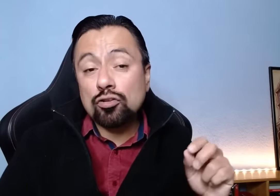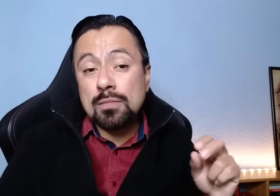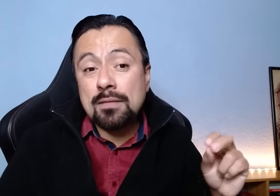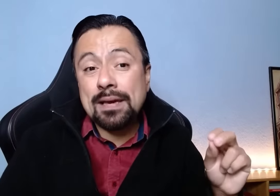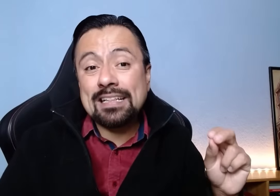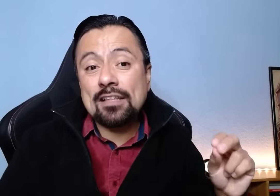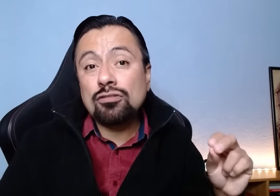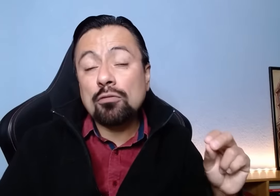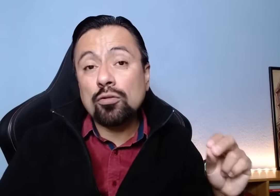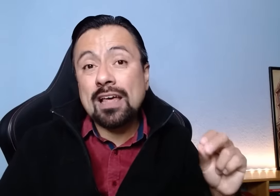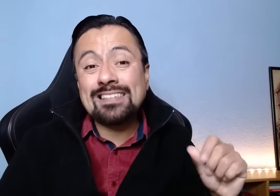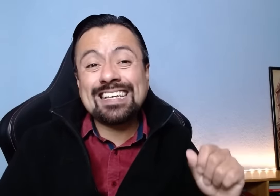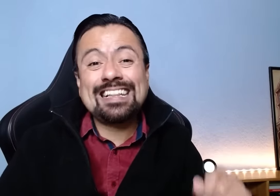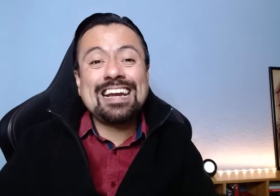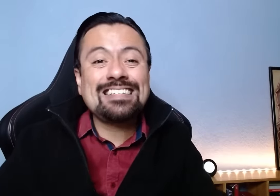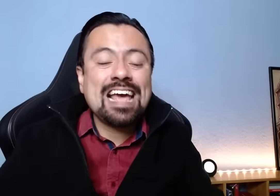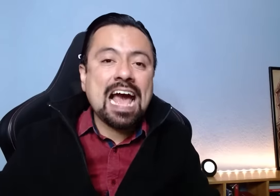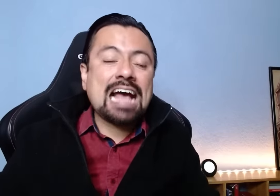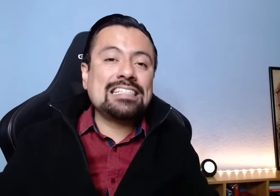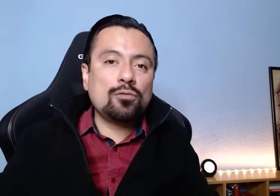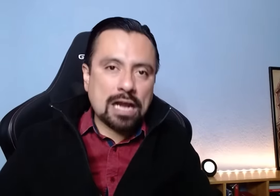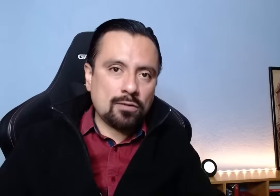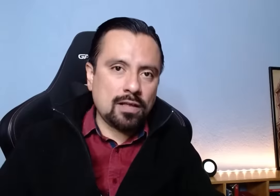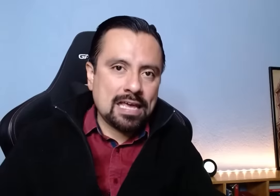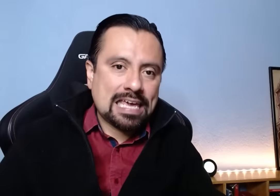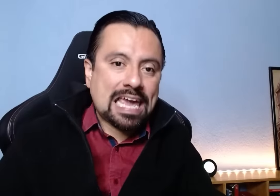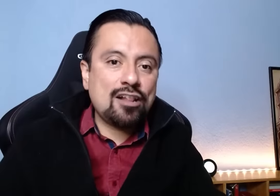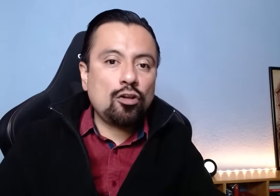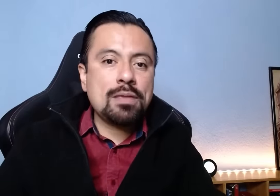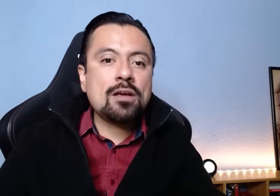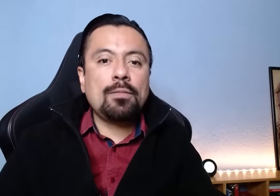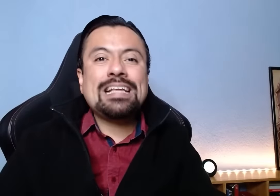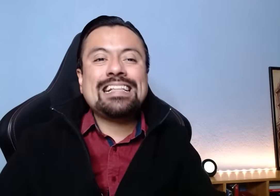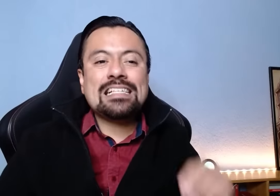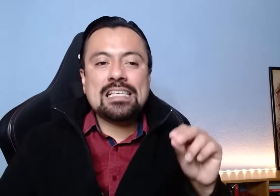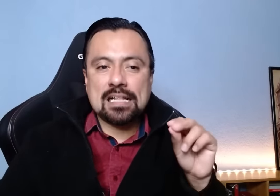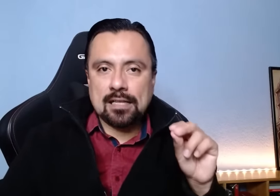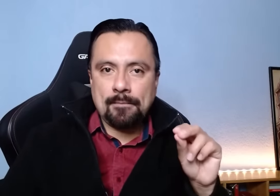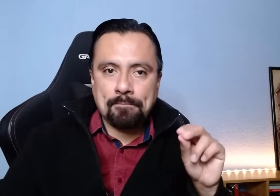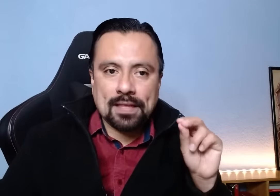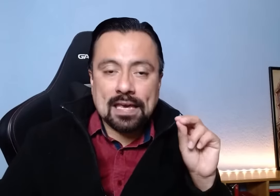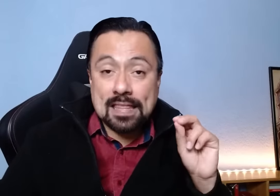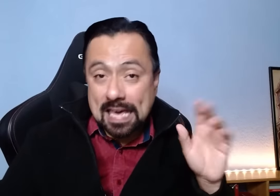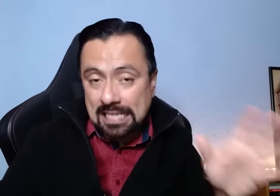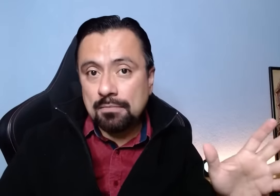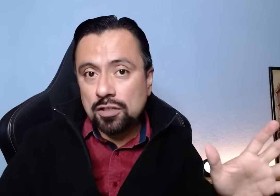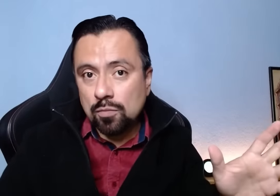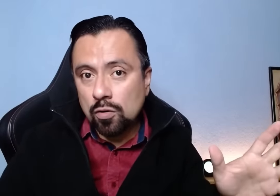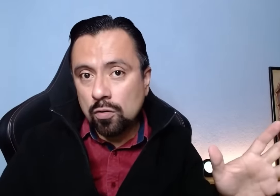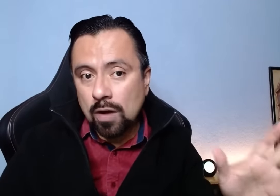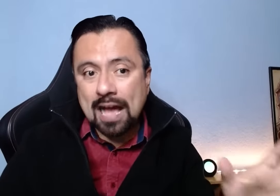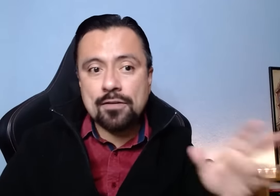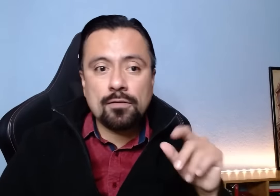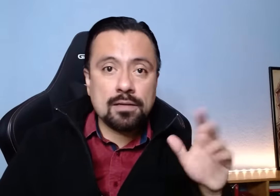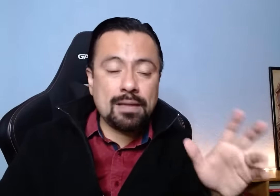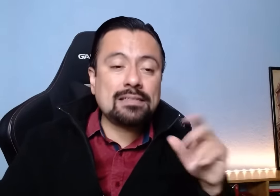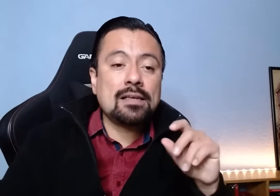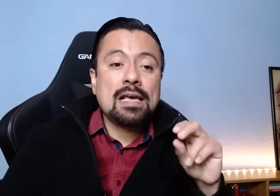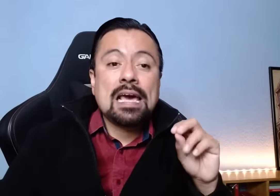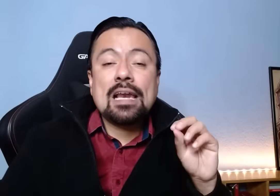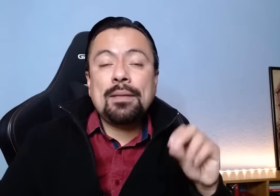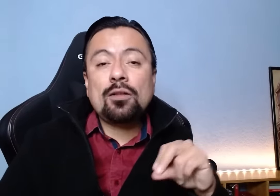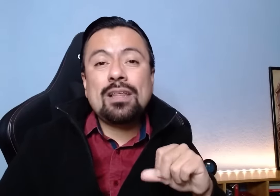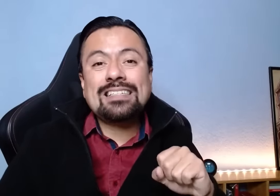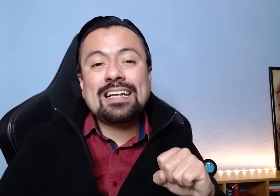marzo del 2022, autoridades queretanas aseguraron que el domingo 27 de ese mismo año y